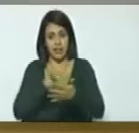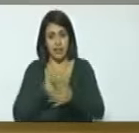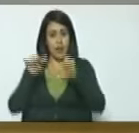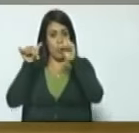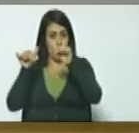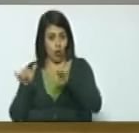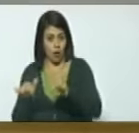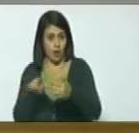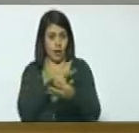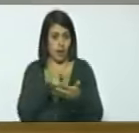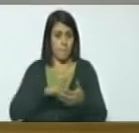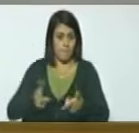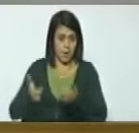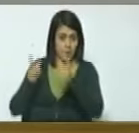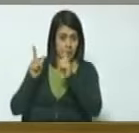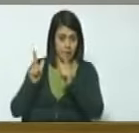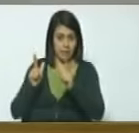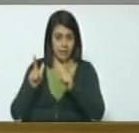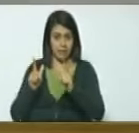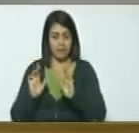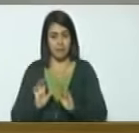día.